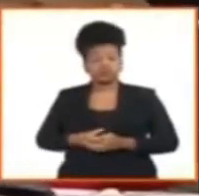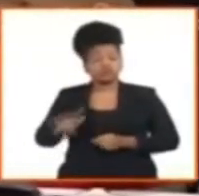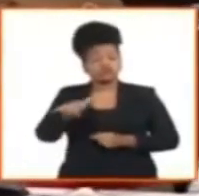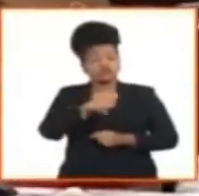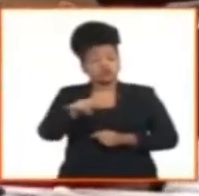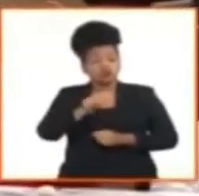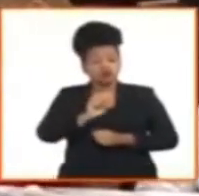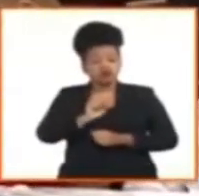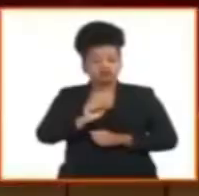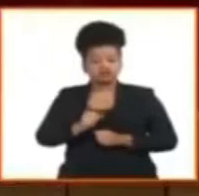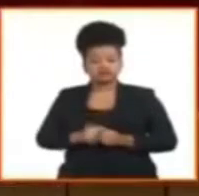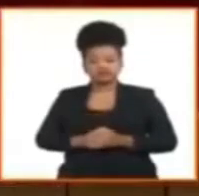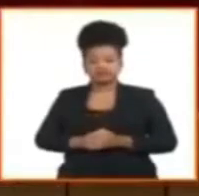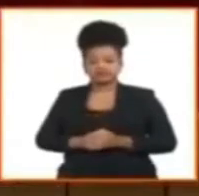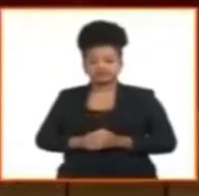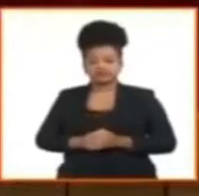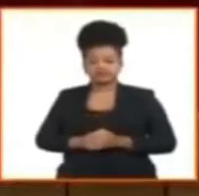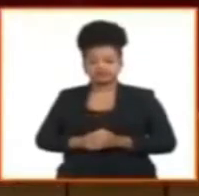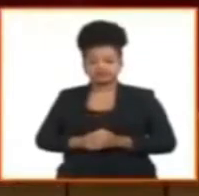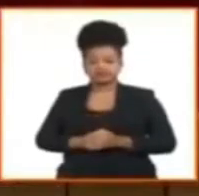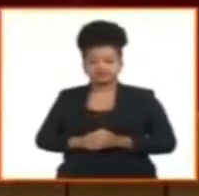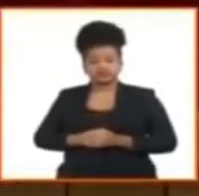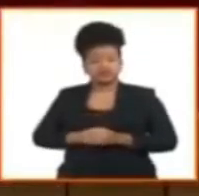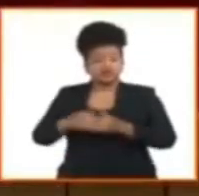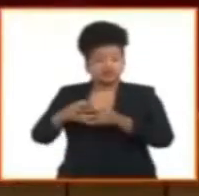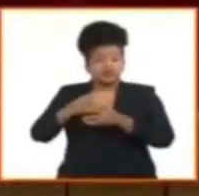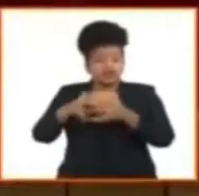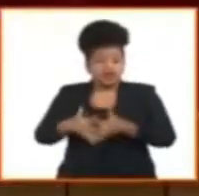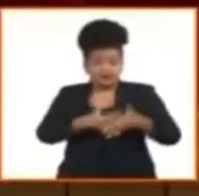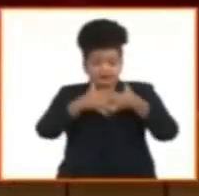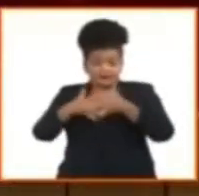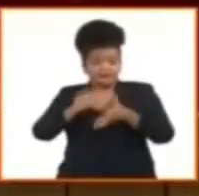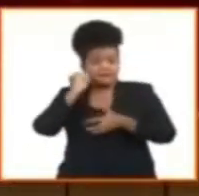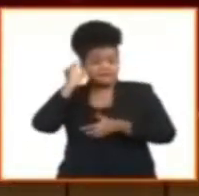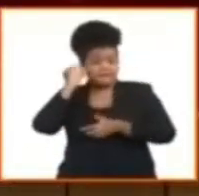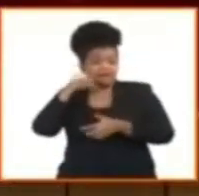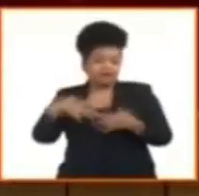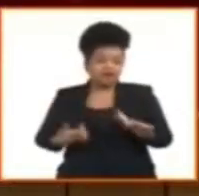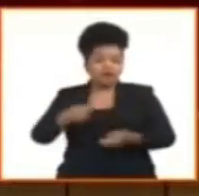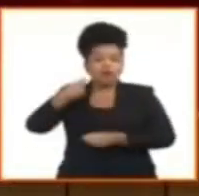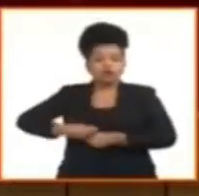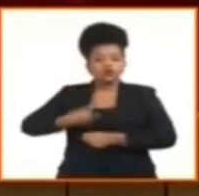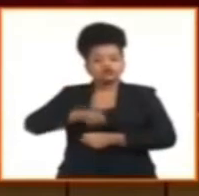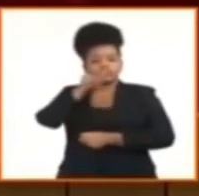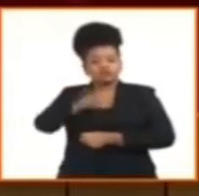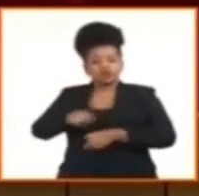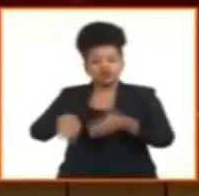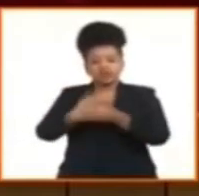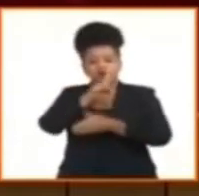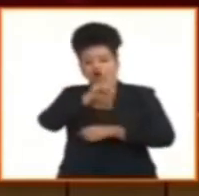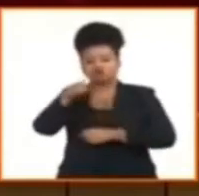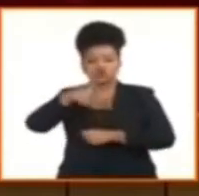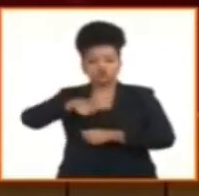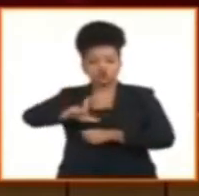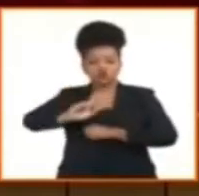con relación a los juicios a personas que cometieron hechos vandálicos el 11 de julio. El gobierno de